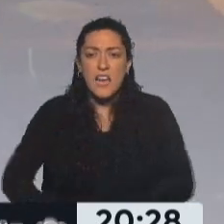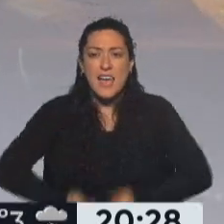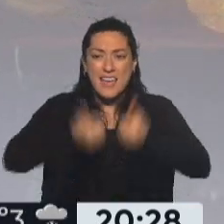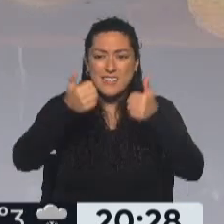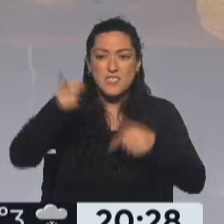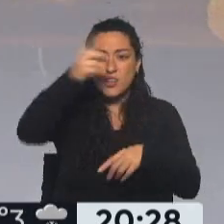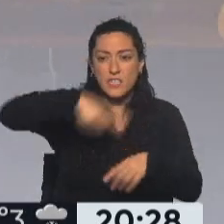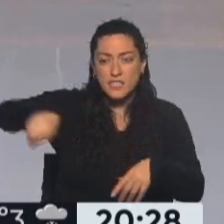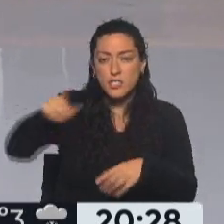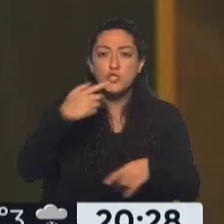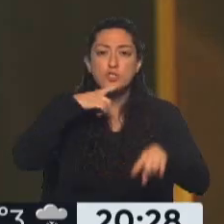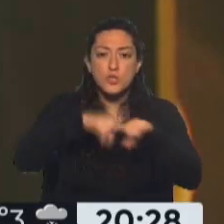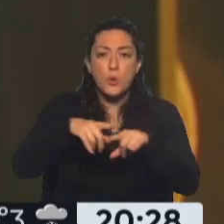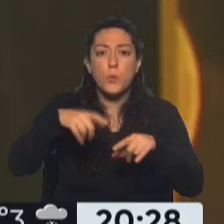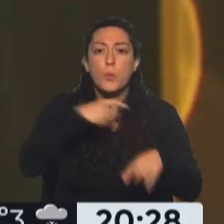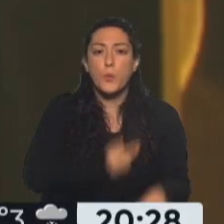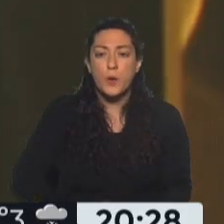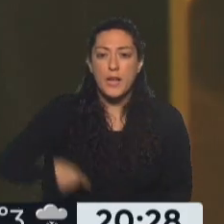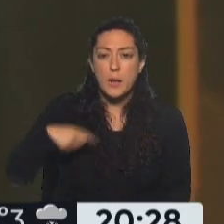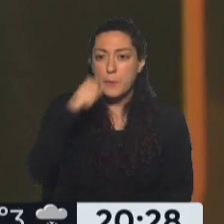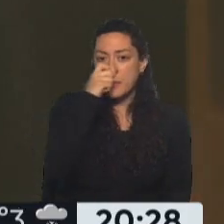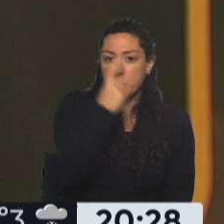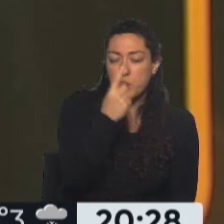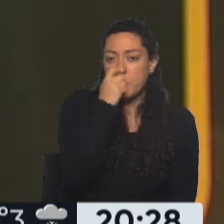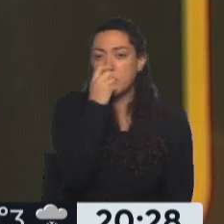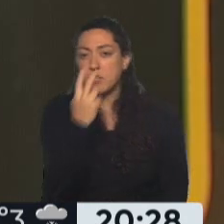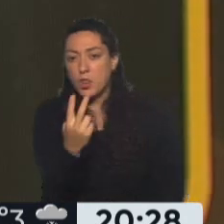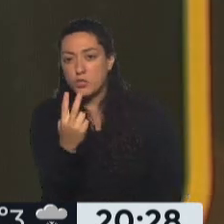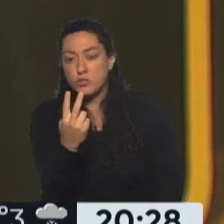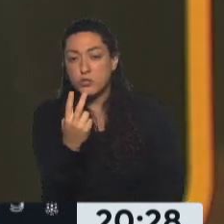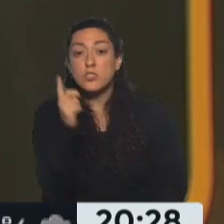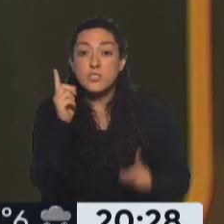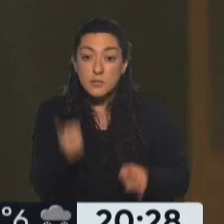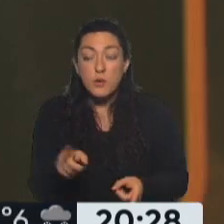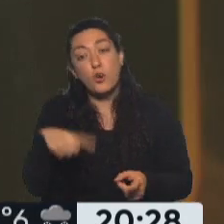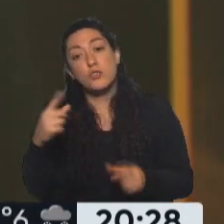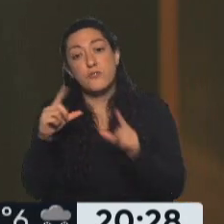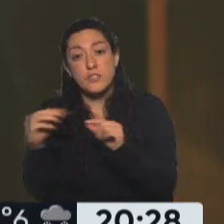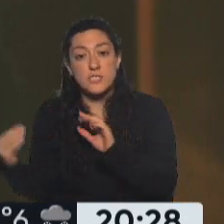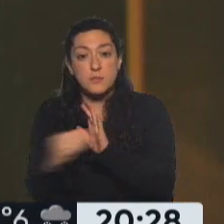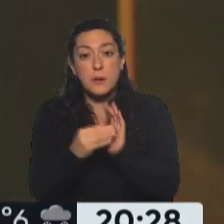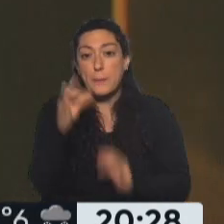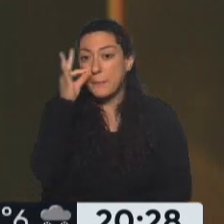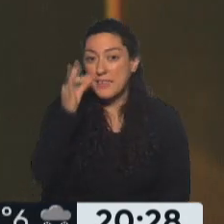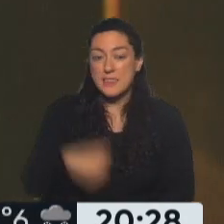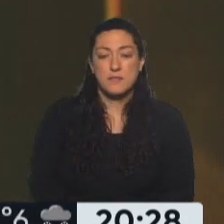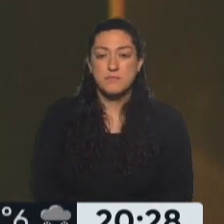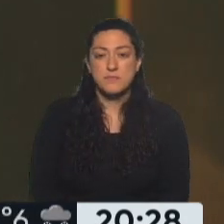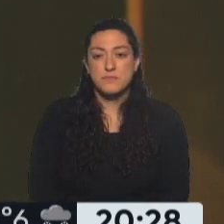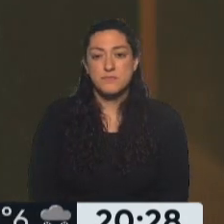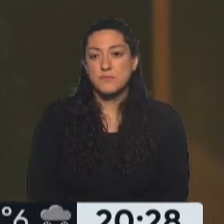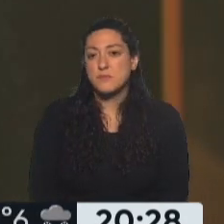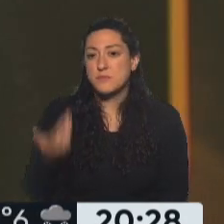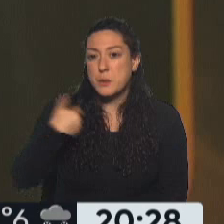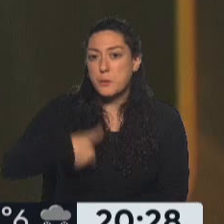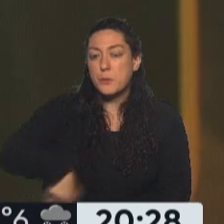se van a presentar en véz el 21 y el 22 pero ahora sumaron esta tercera fecha que es el 20 Así que llegado llegado